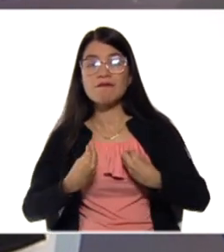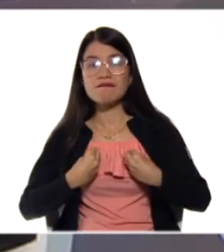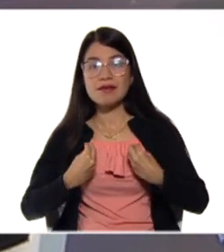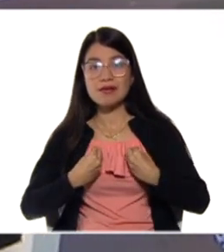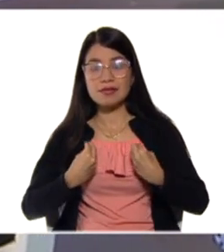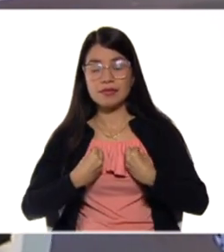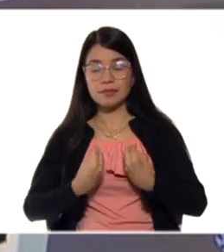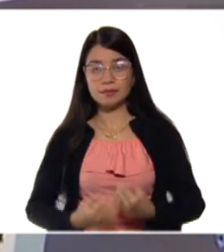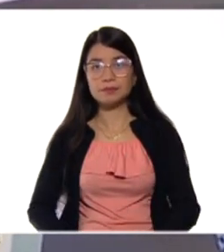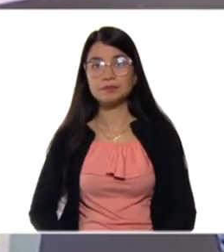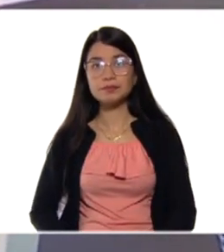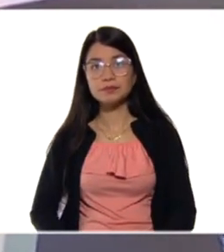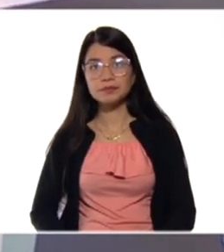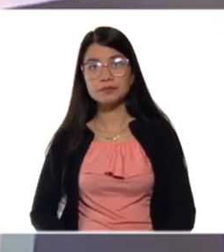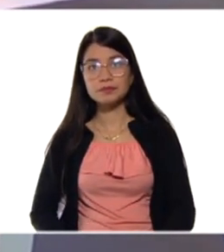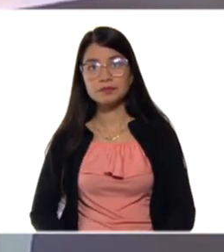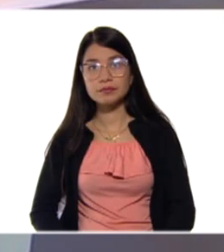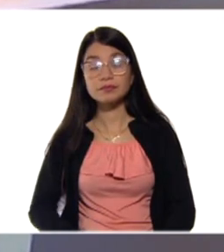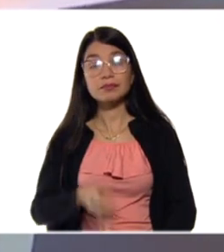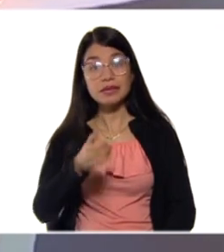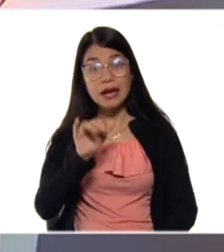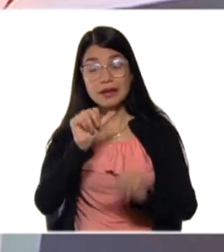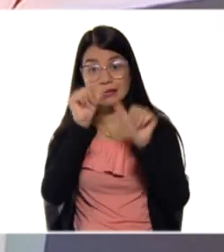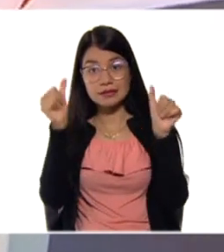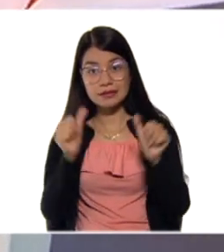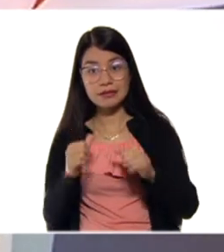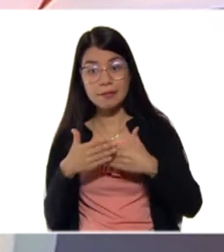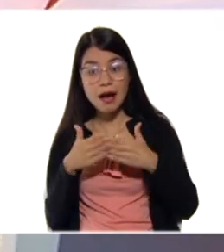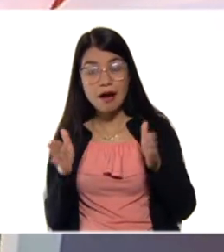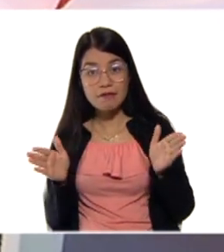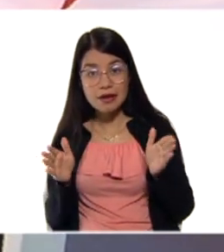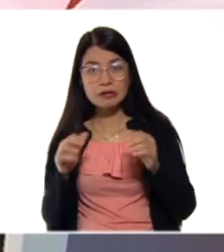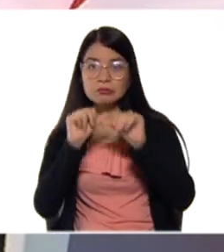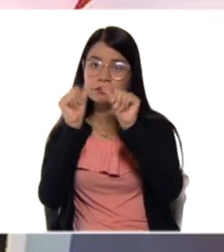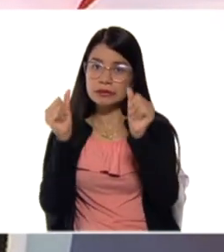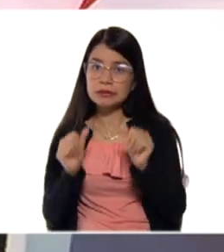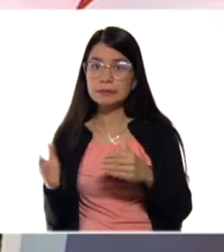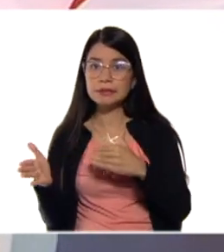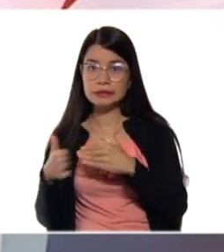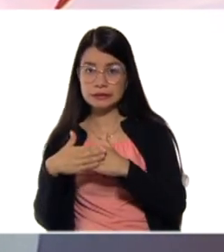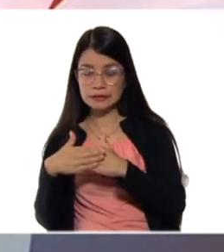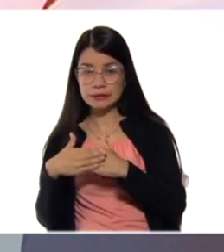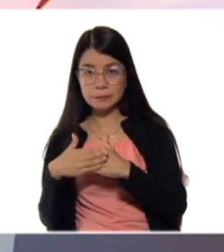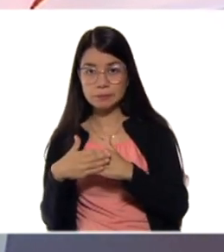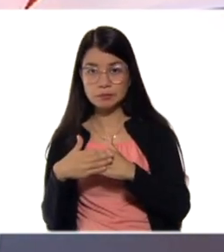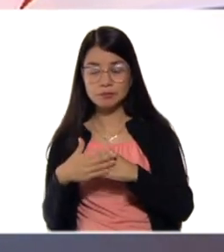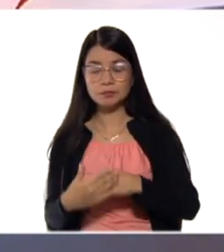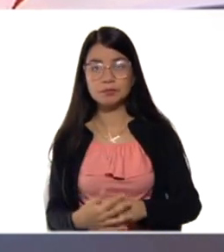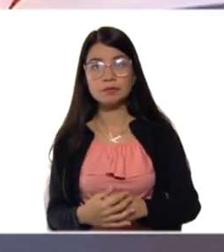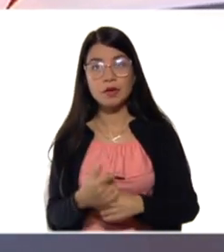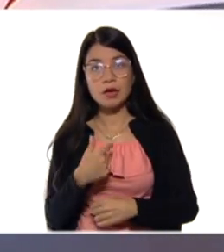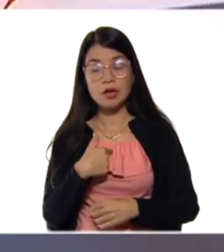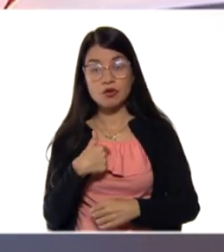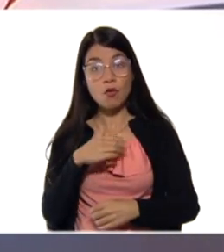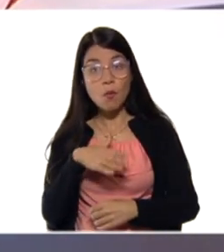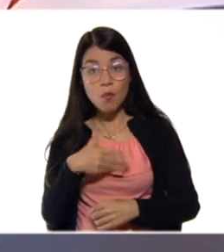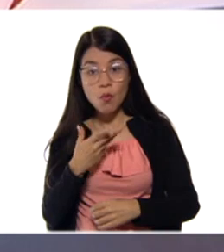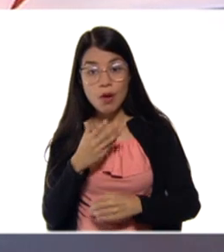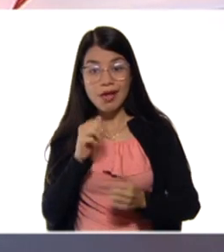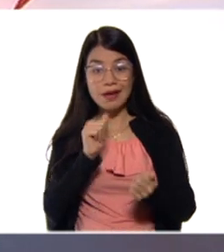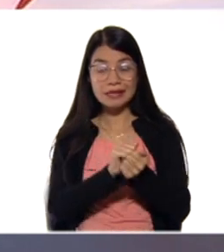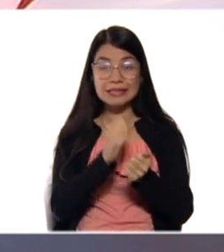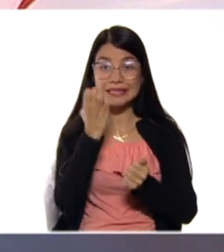Existen también sistemas abiertos y sistemas cerrados. Para que yo pueda mantener el hielo